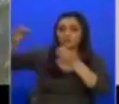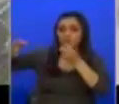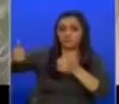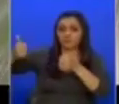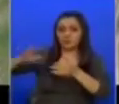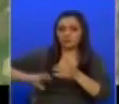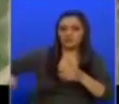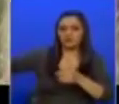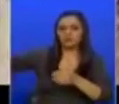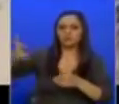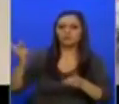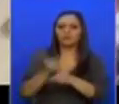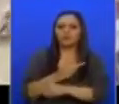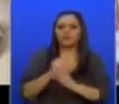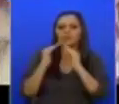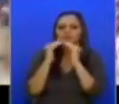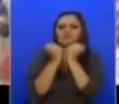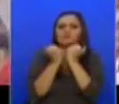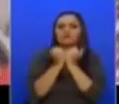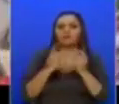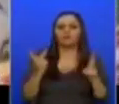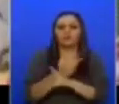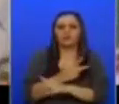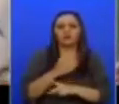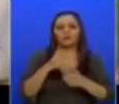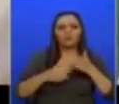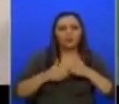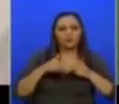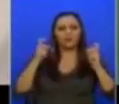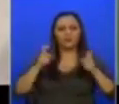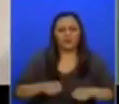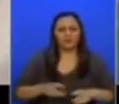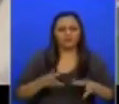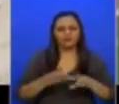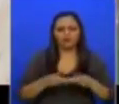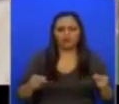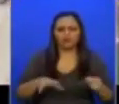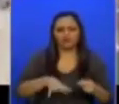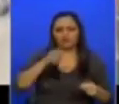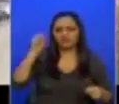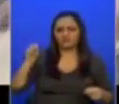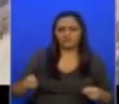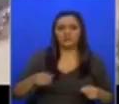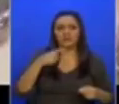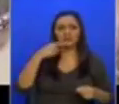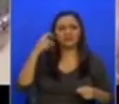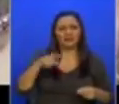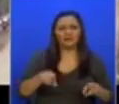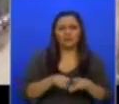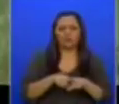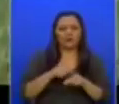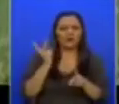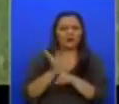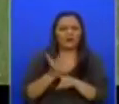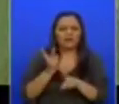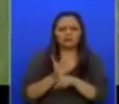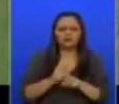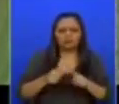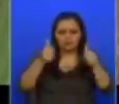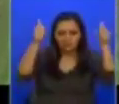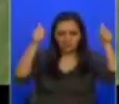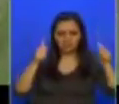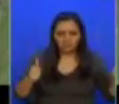ya ya consolidadas. Entonces, esto es realmente un problema que hay que atacar de raíz. Esto debe ser declarado como una zona de riesgo para